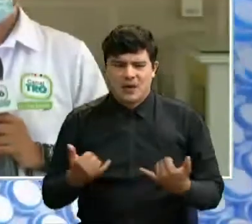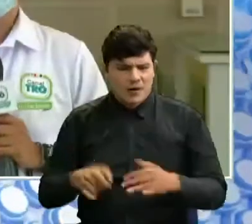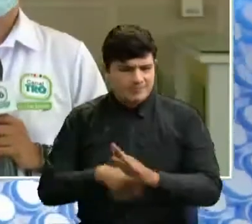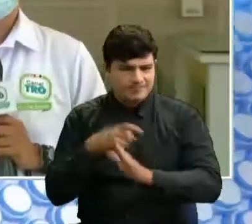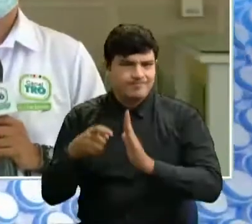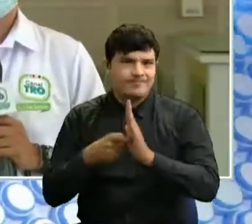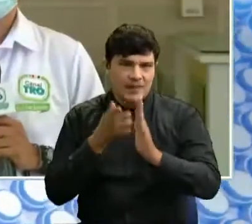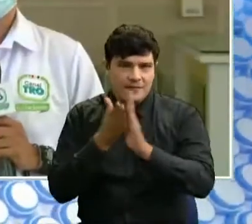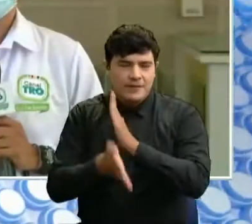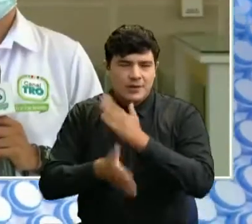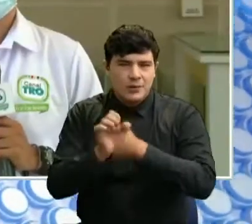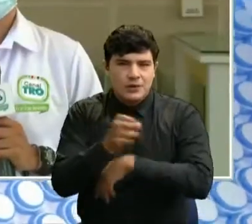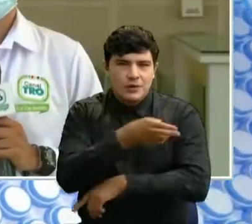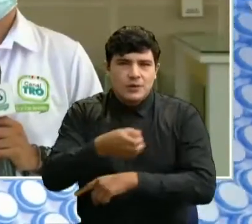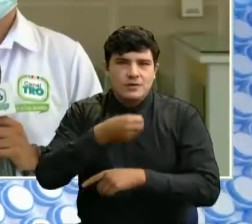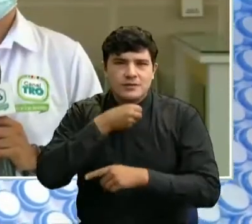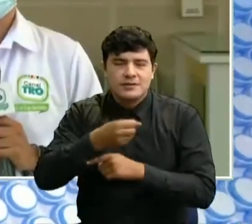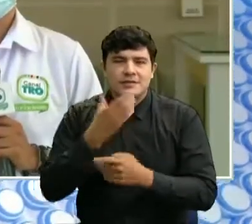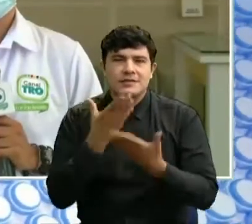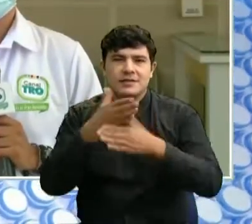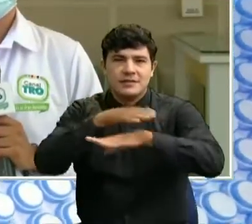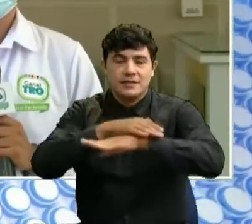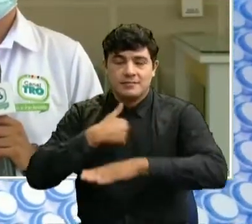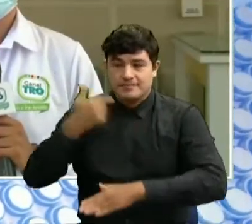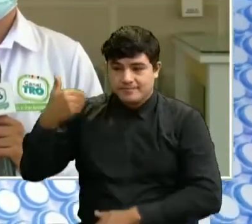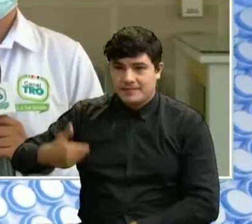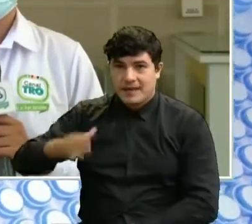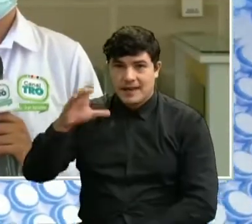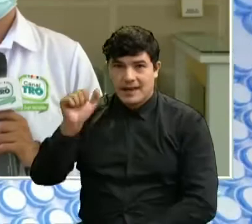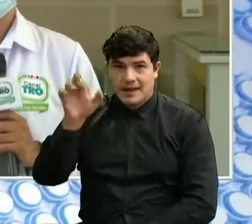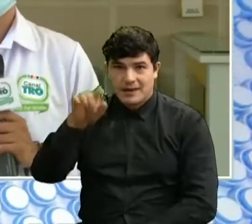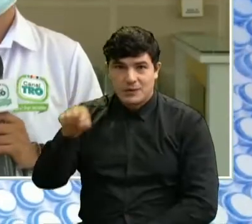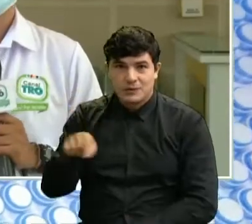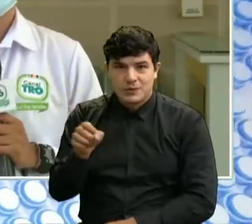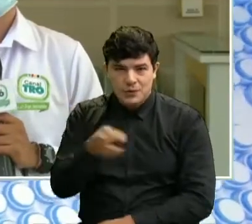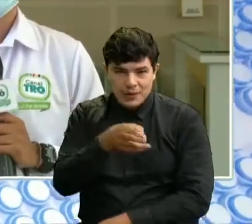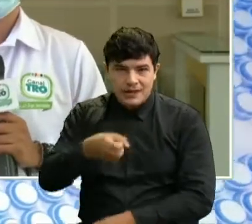compañeros. Continúen ustedes con más Oriente Noticias. Yo soy Carlos Cárdenas. Oriente Noticias está informando.